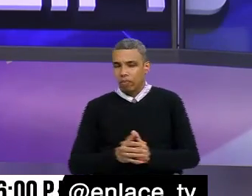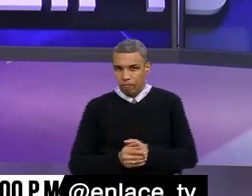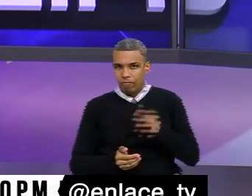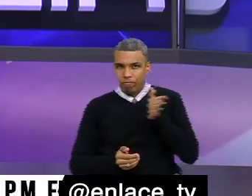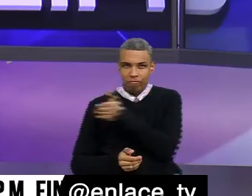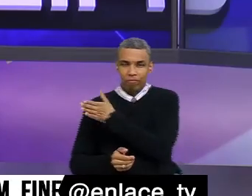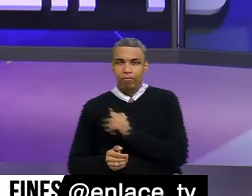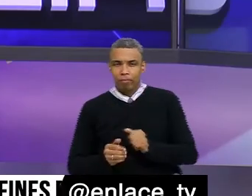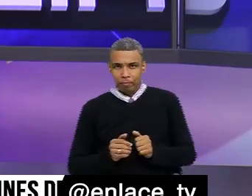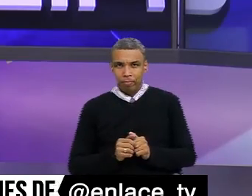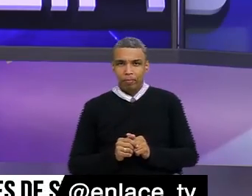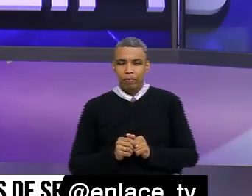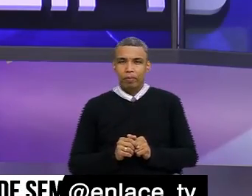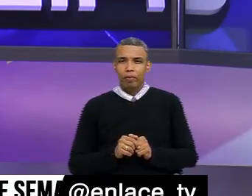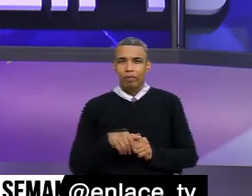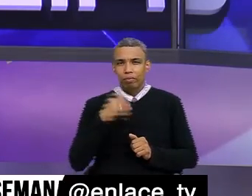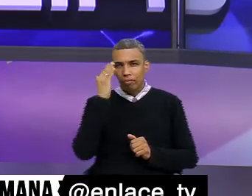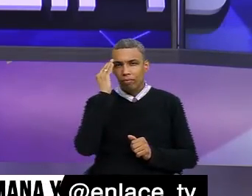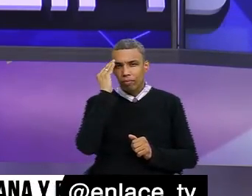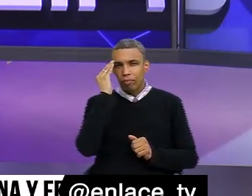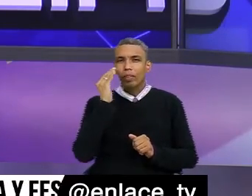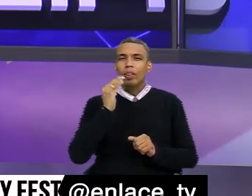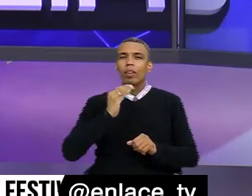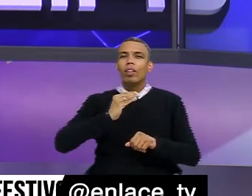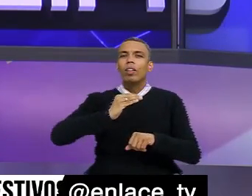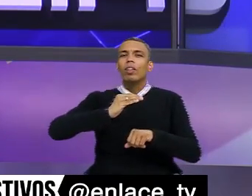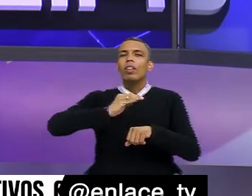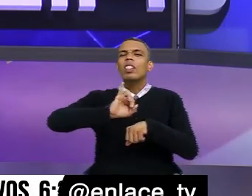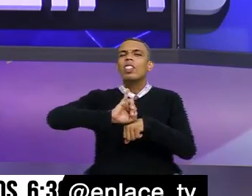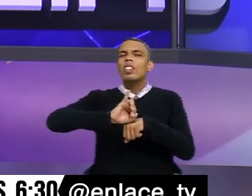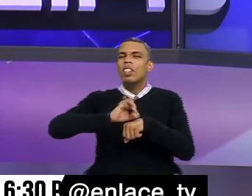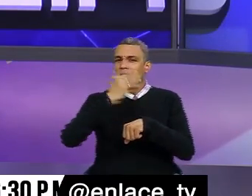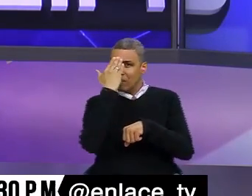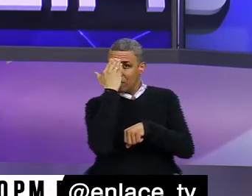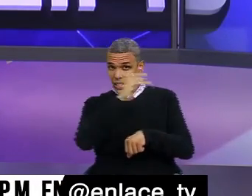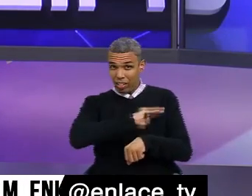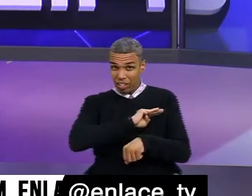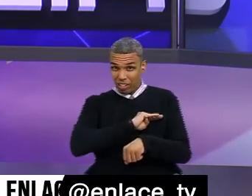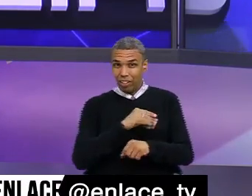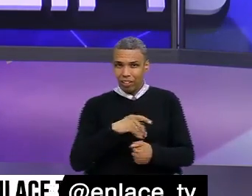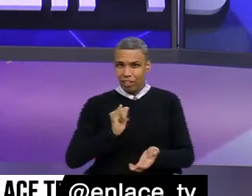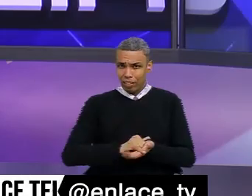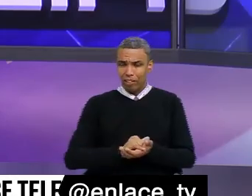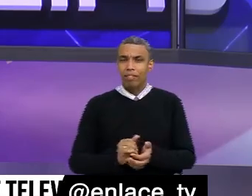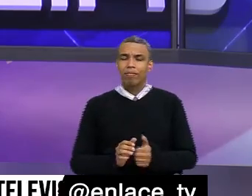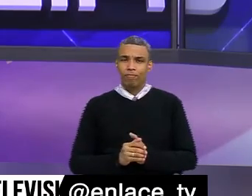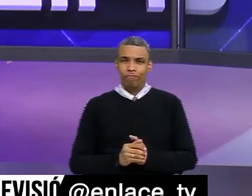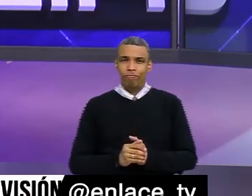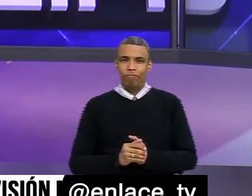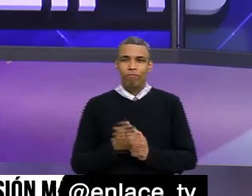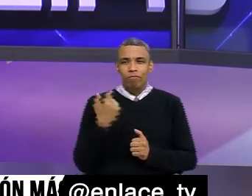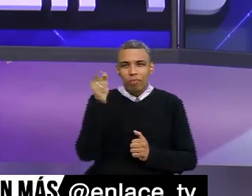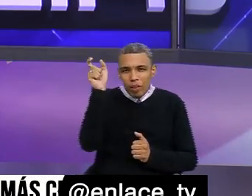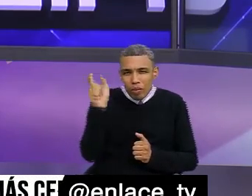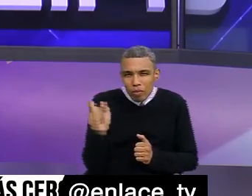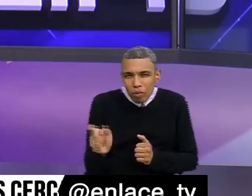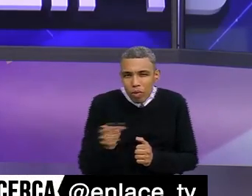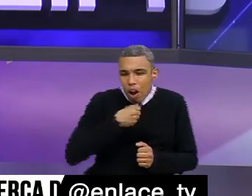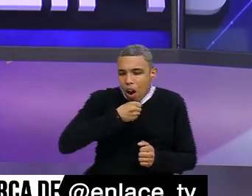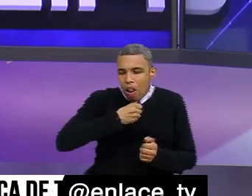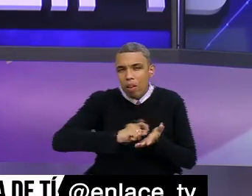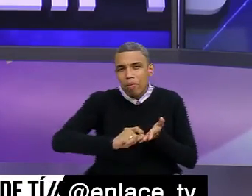de Jesús, ubicada frente a la alcaldía municipal, se ha cumplido el acto religioso con el que se le ha dado el último adiós al hombre de la radio,